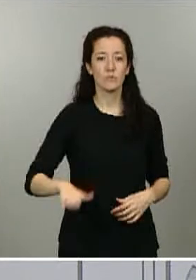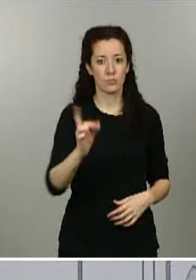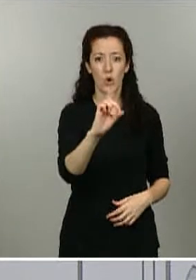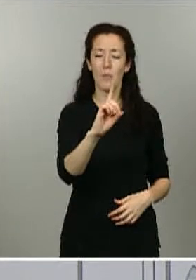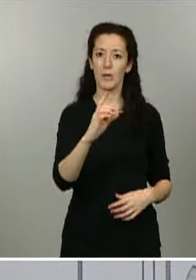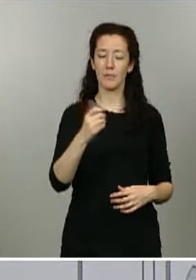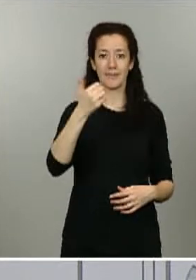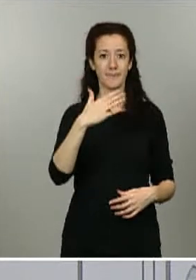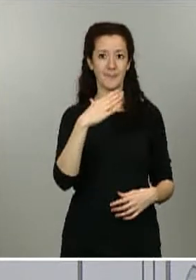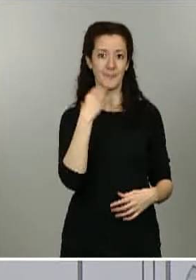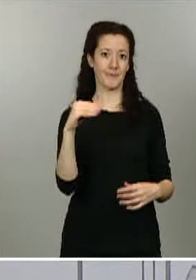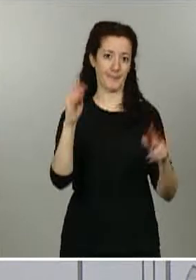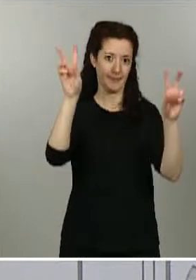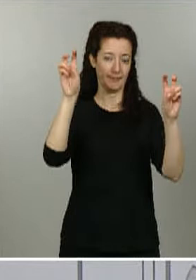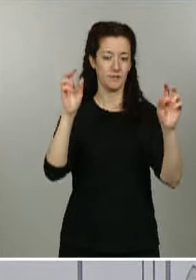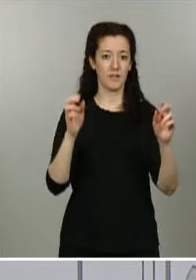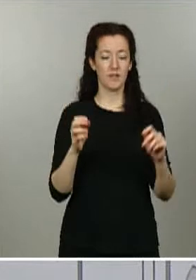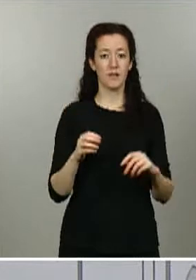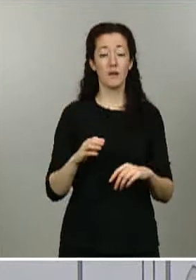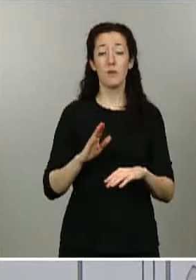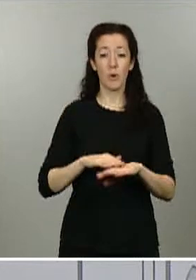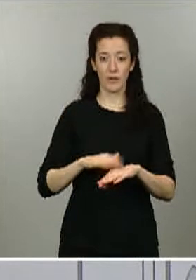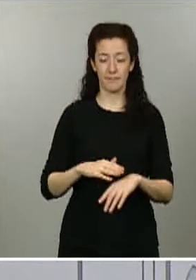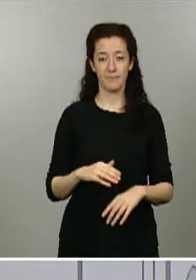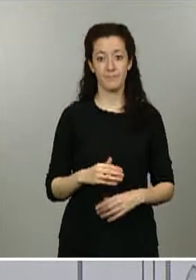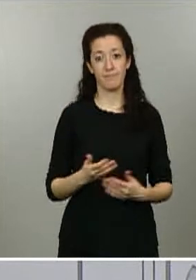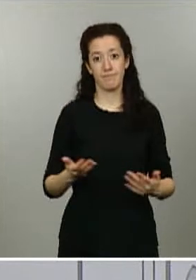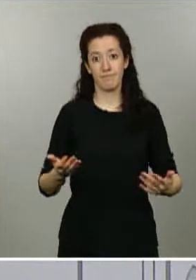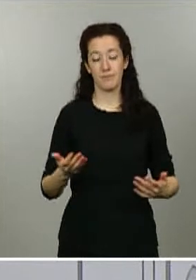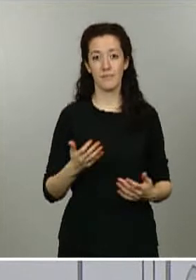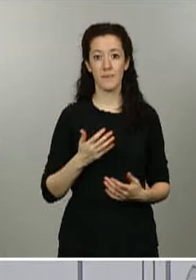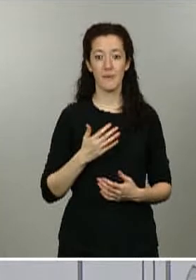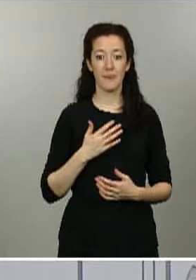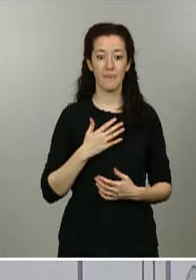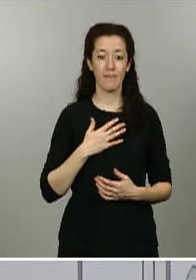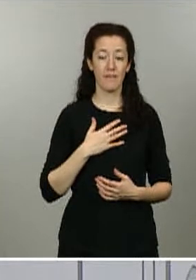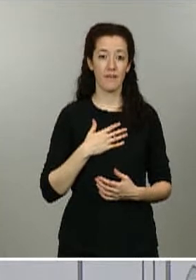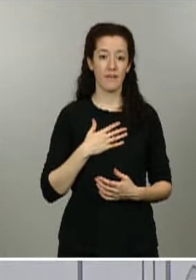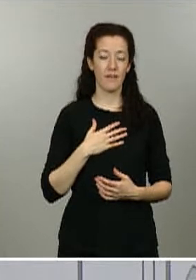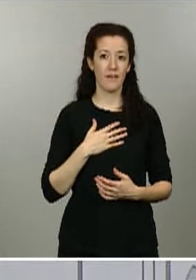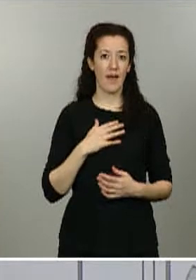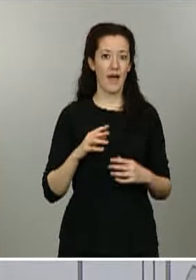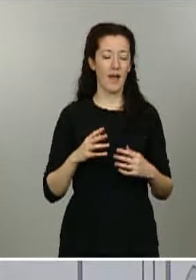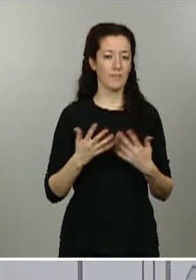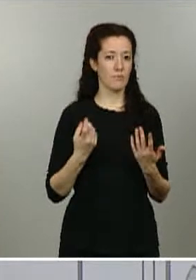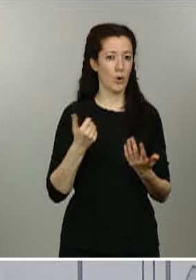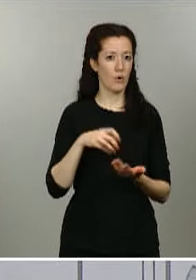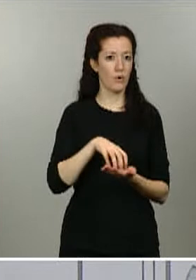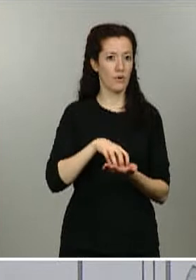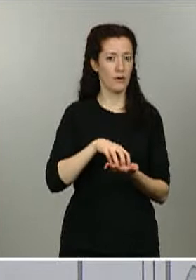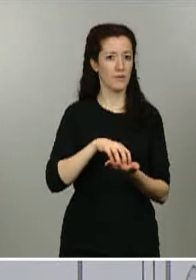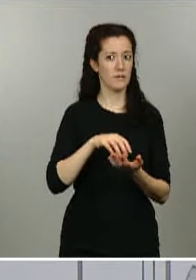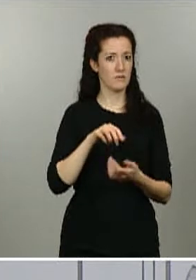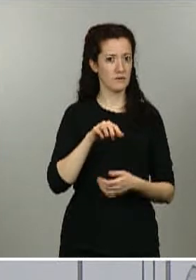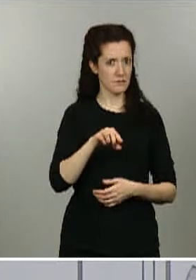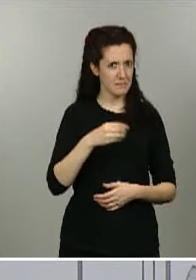principio podía ser debido a varias cosas. Por supuesto que lo primero que tuvimos que descartar era si tenía que ver o no con ese efecto de la salida de